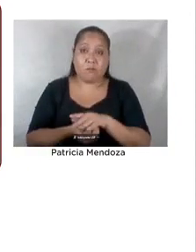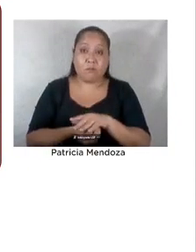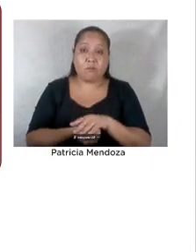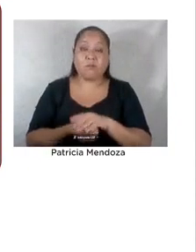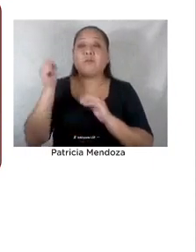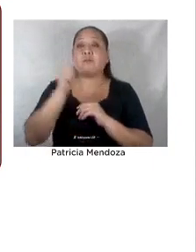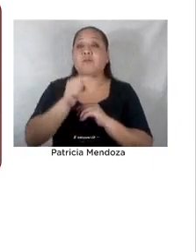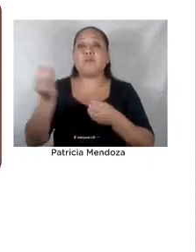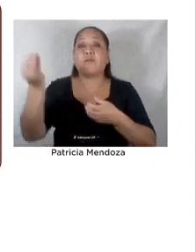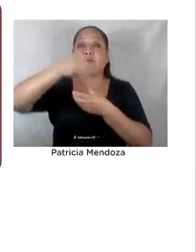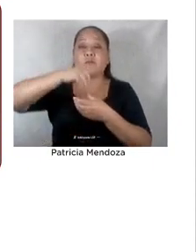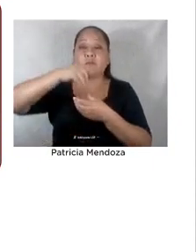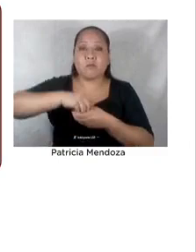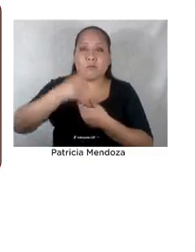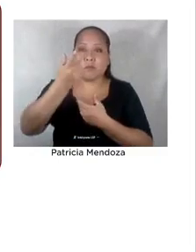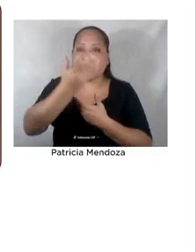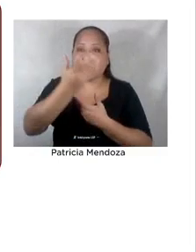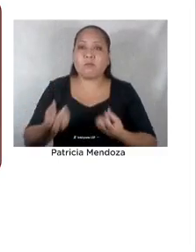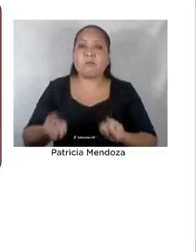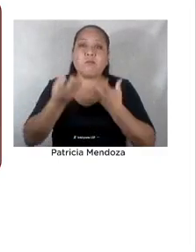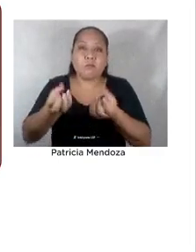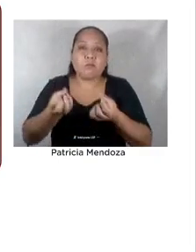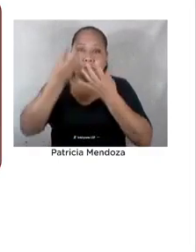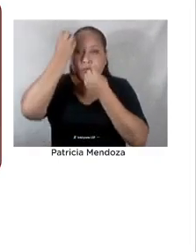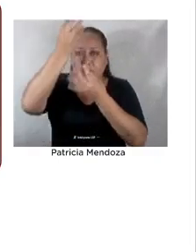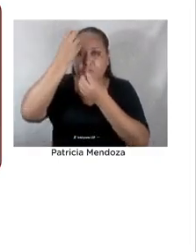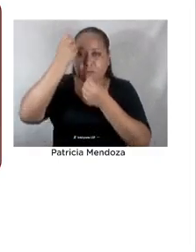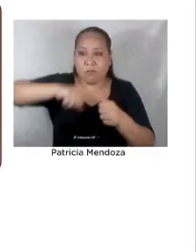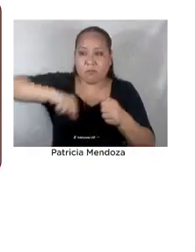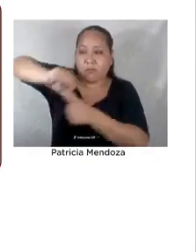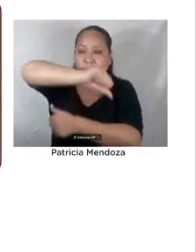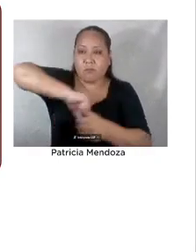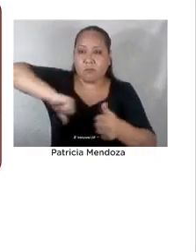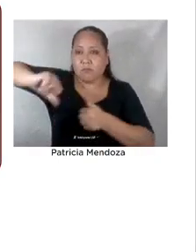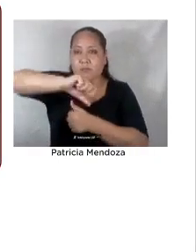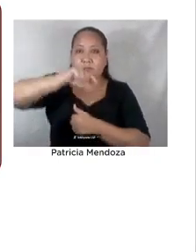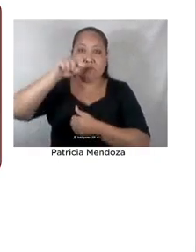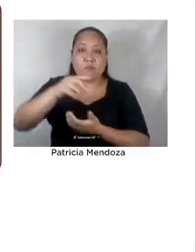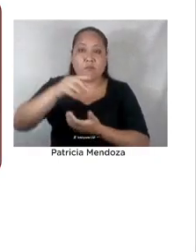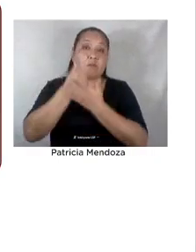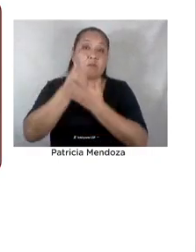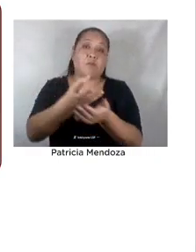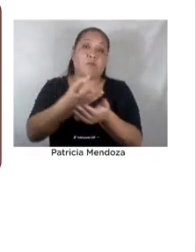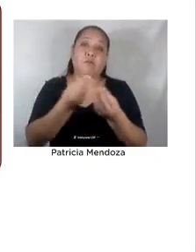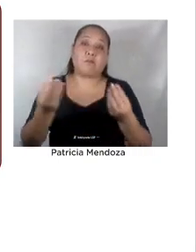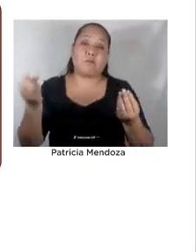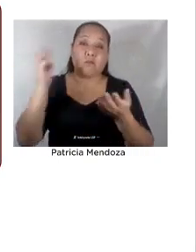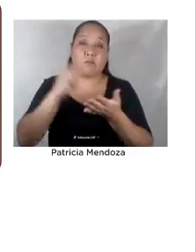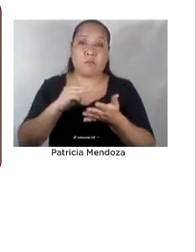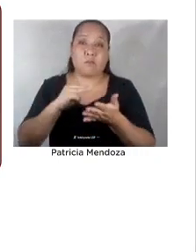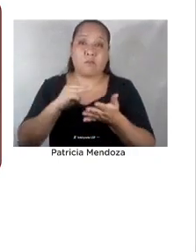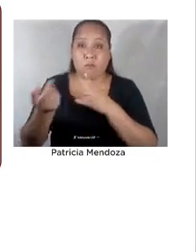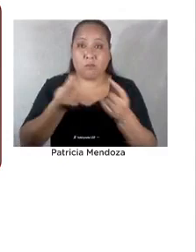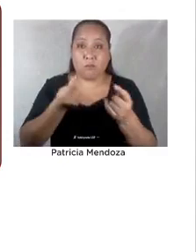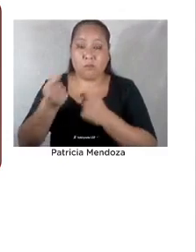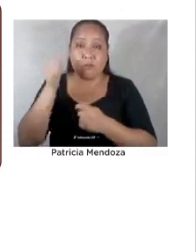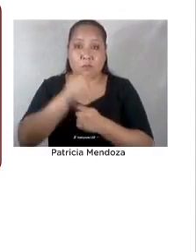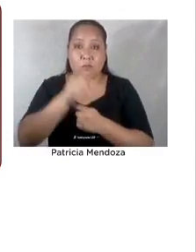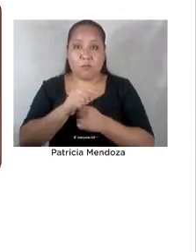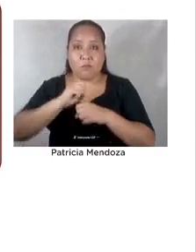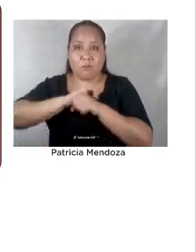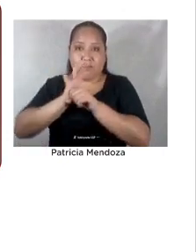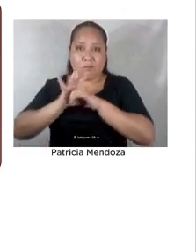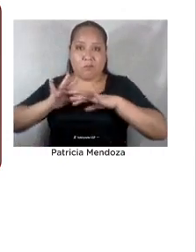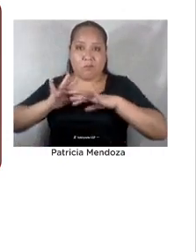poder transmitir información a sus entornos, y eso va a podernos ayudar mucho más para controlar esta